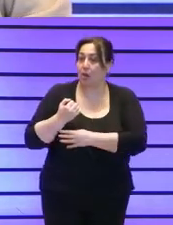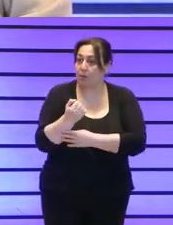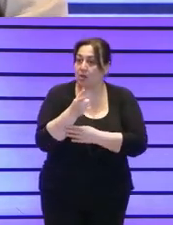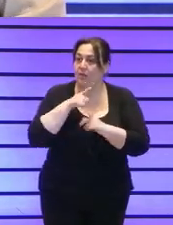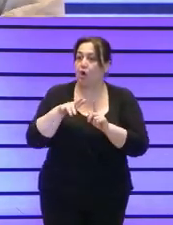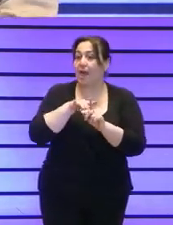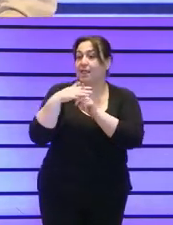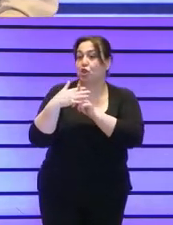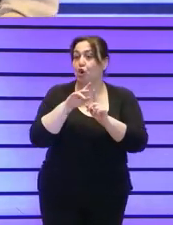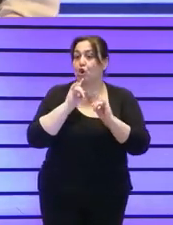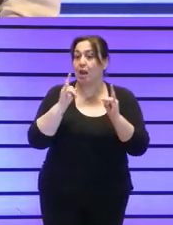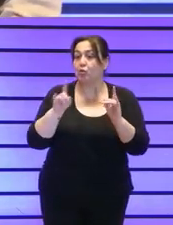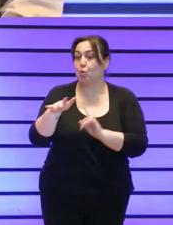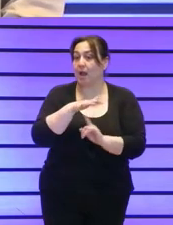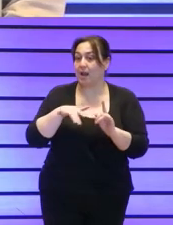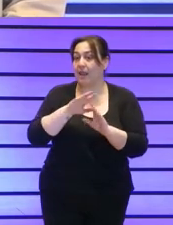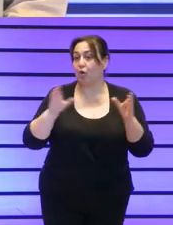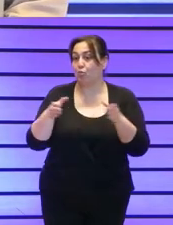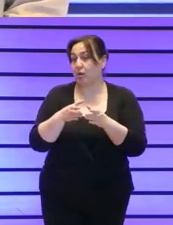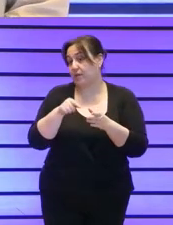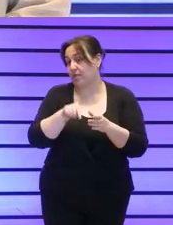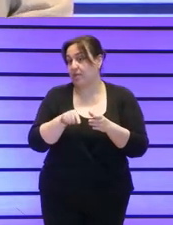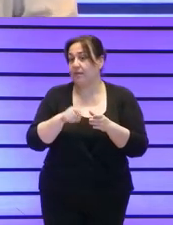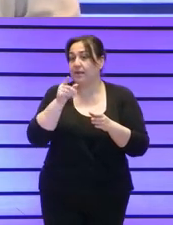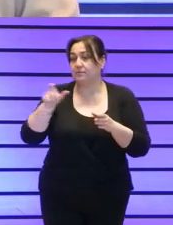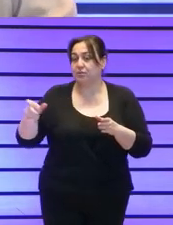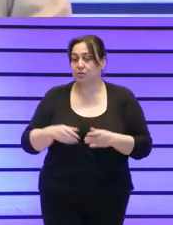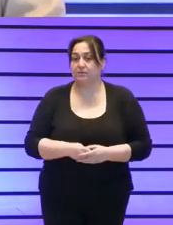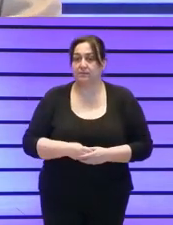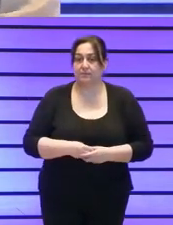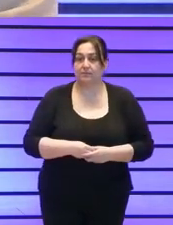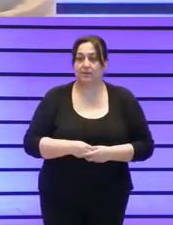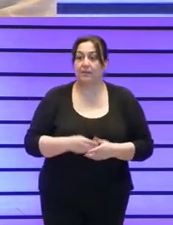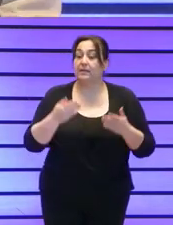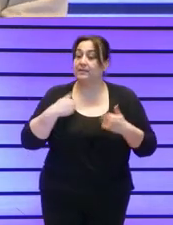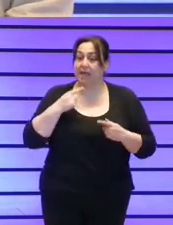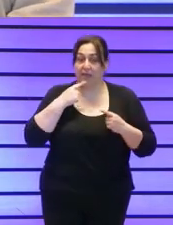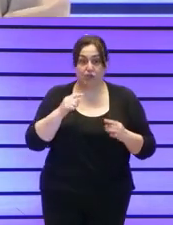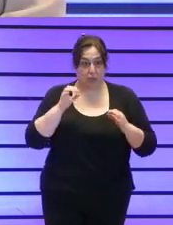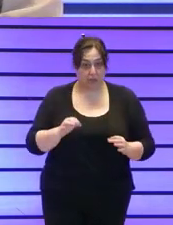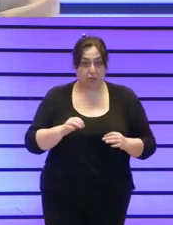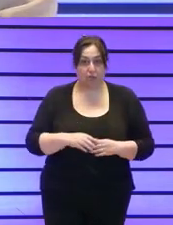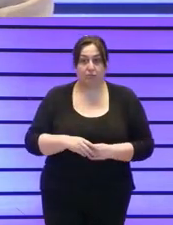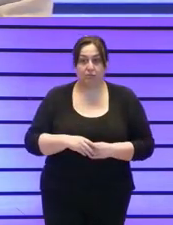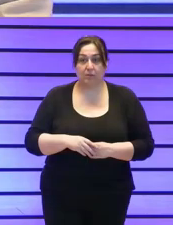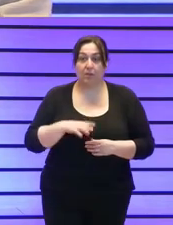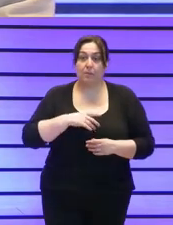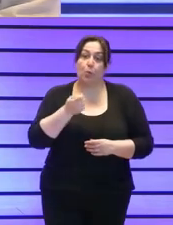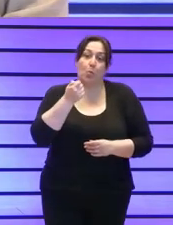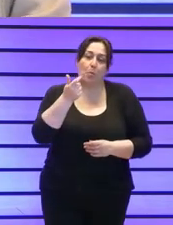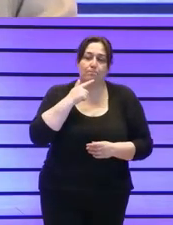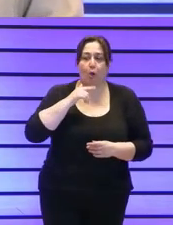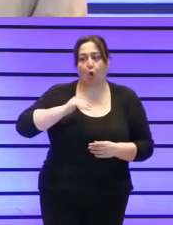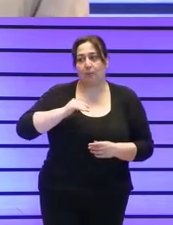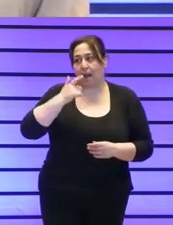entorno natural y el entorno comunitario de las personas. Dicho esto, por ser un poco malota, ¿no?